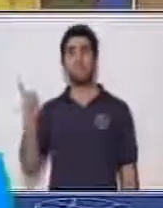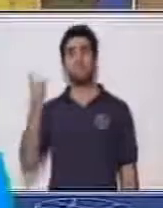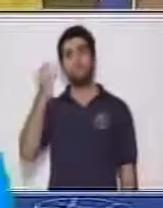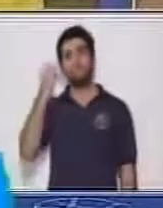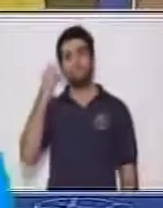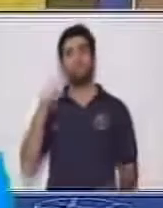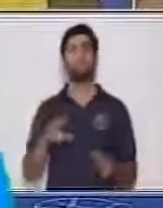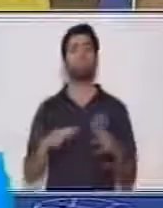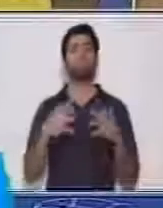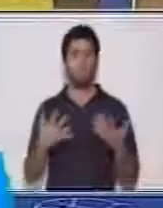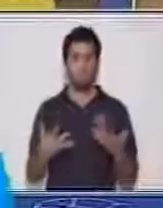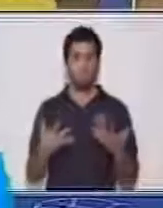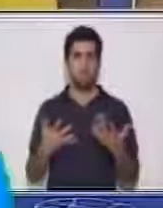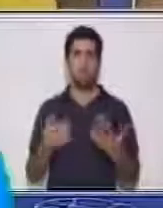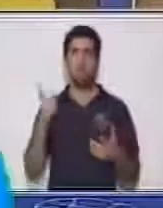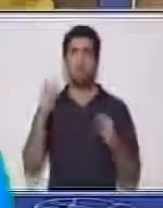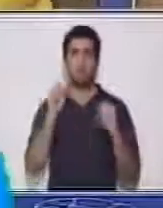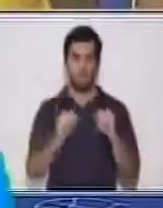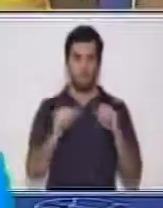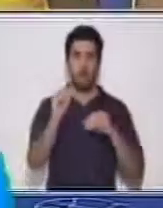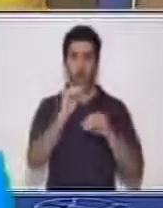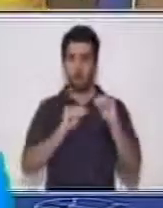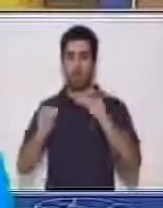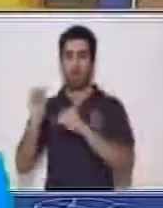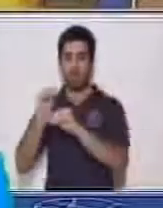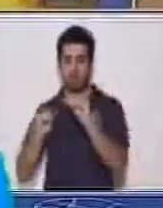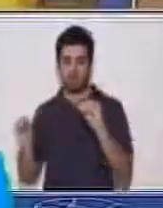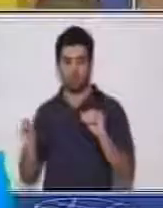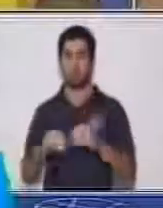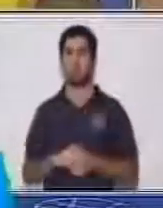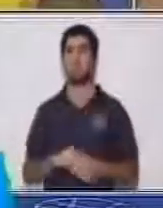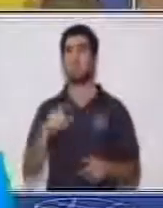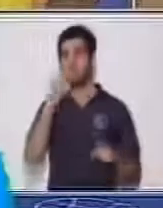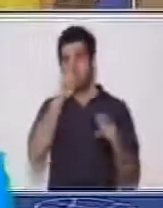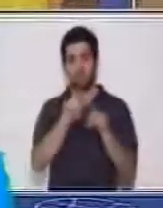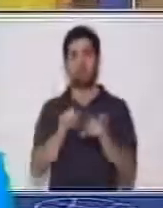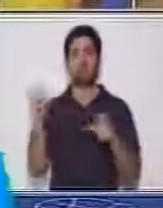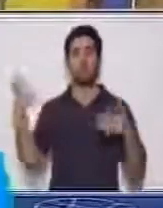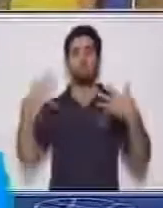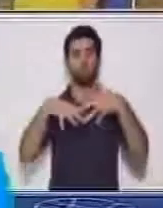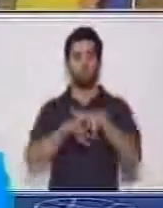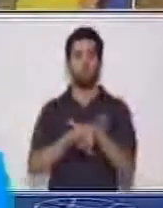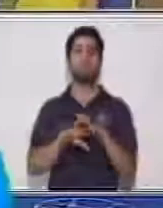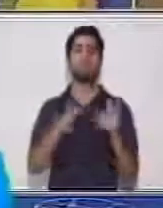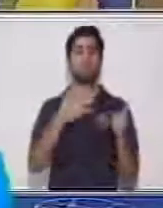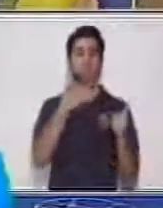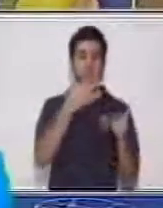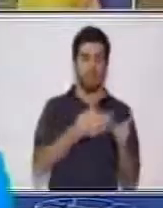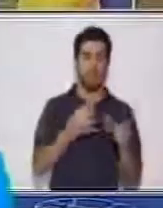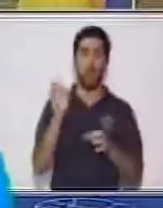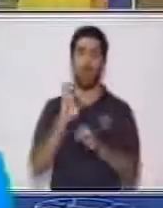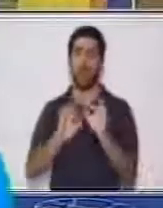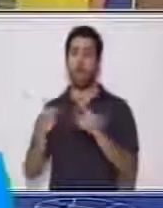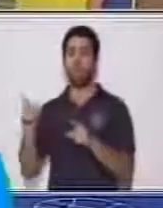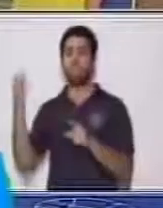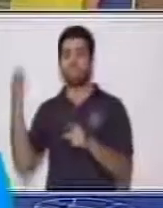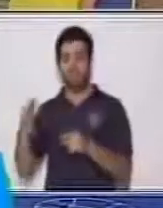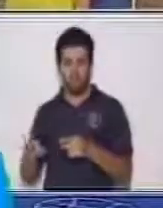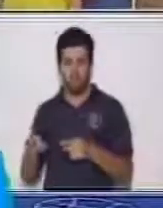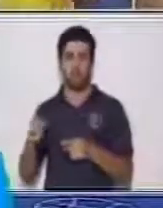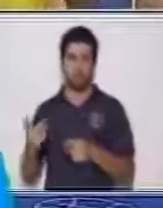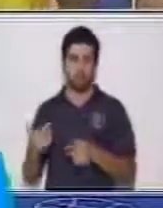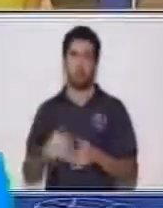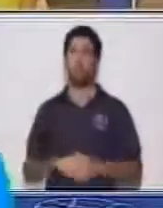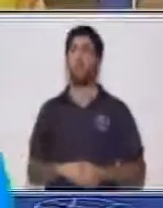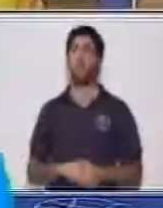que con una cosa puedes sustituir otra. También mezcla la realidad y la ficción. Por ejemplo,